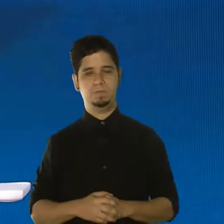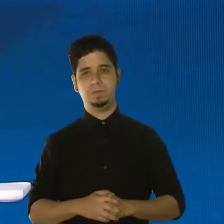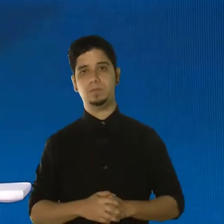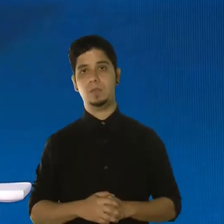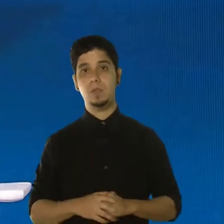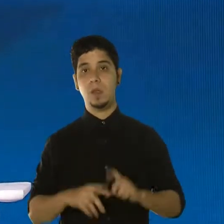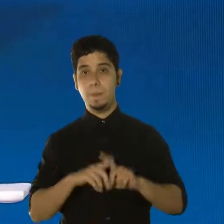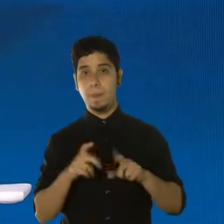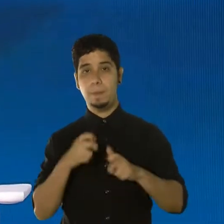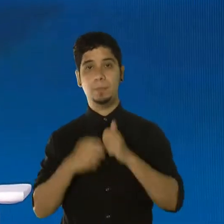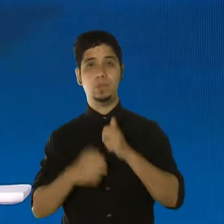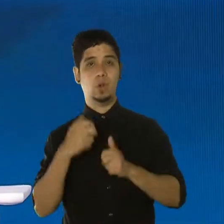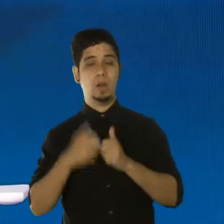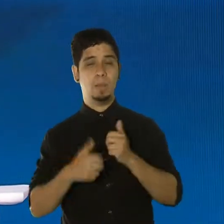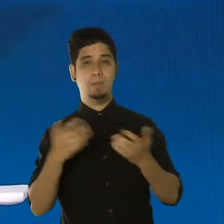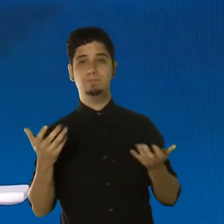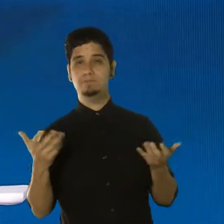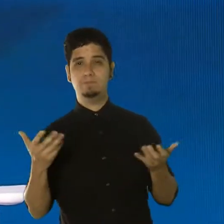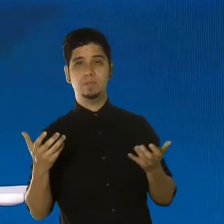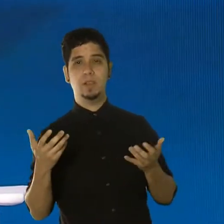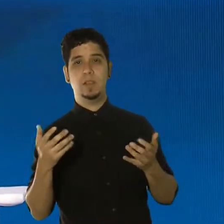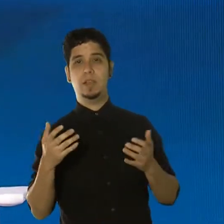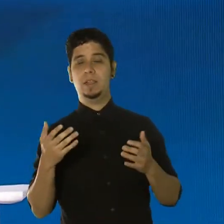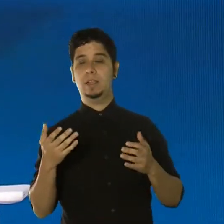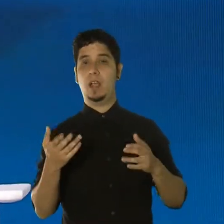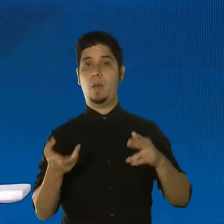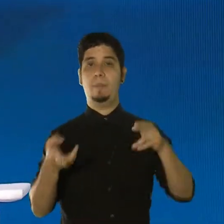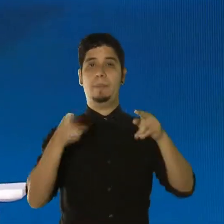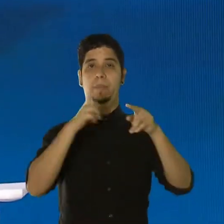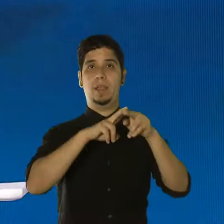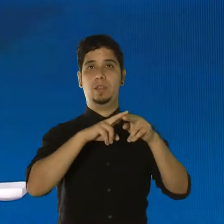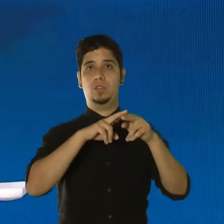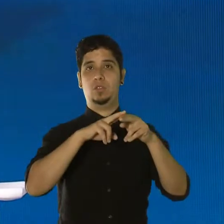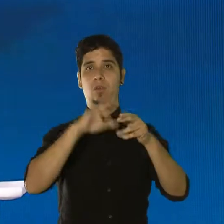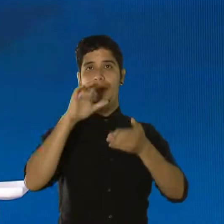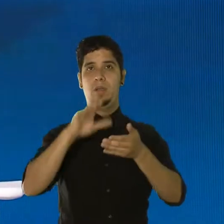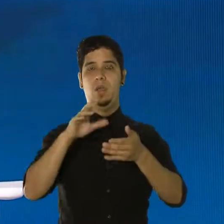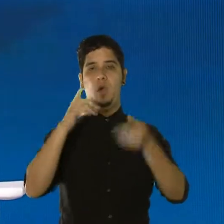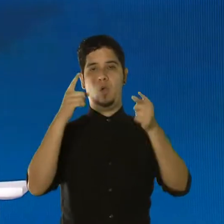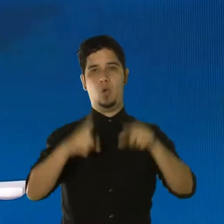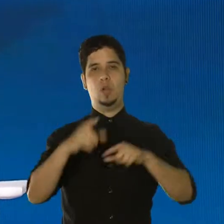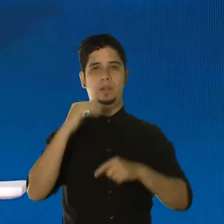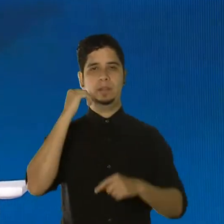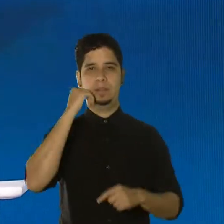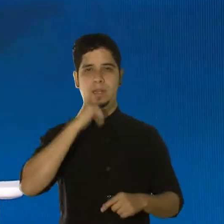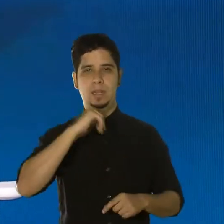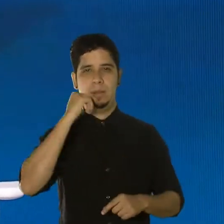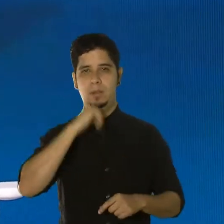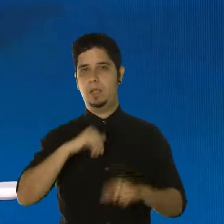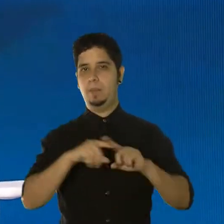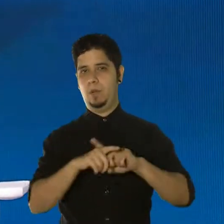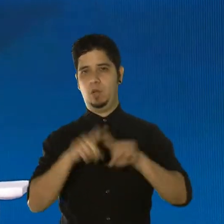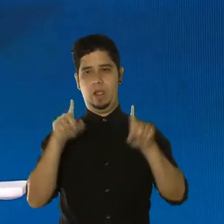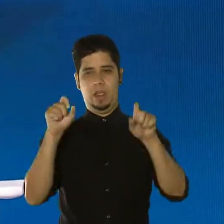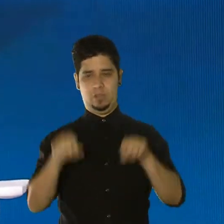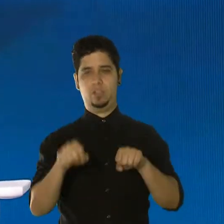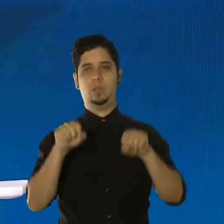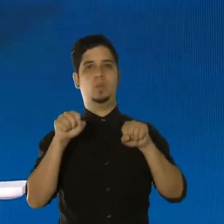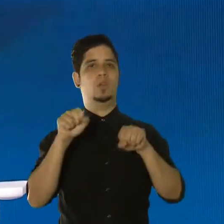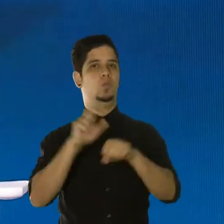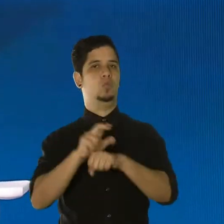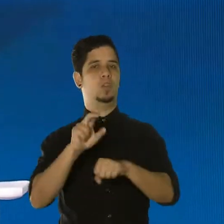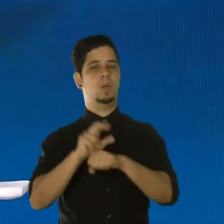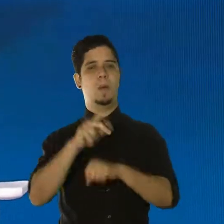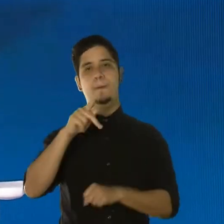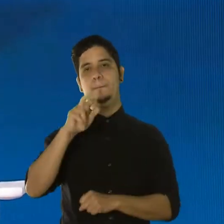es que las alzas y las bajas ocurren diariamente y eso se promedia. Y entonces